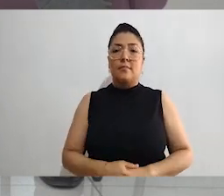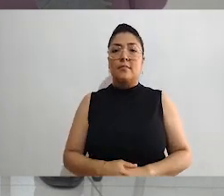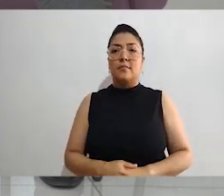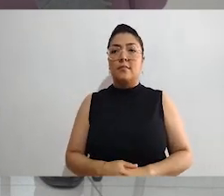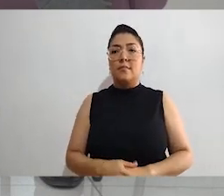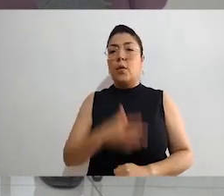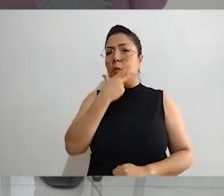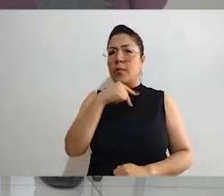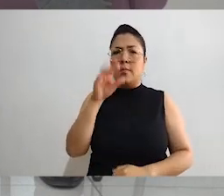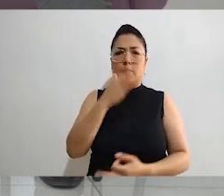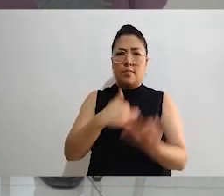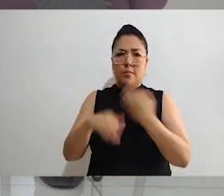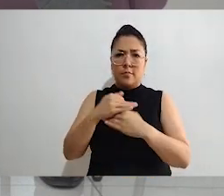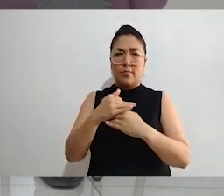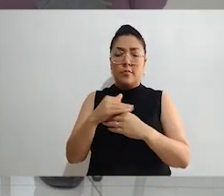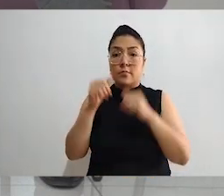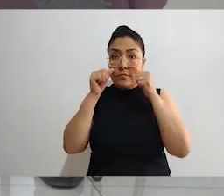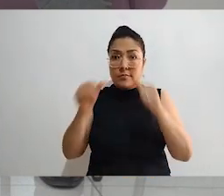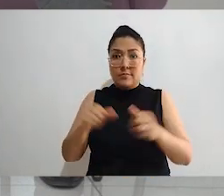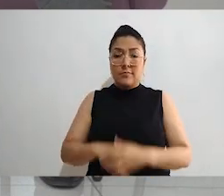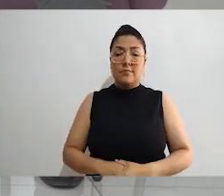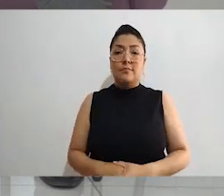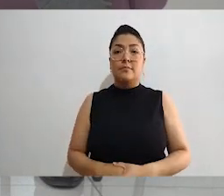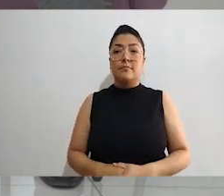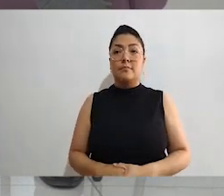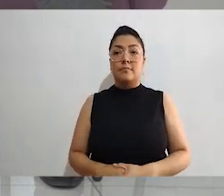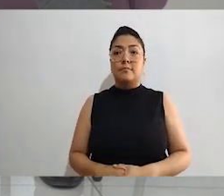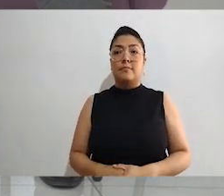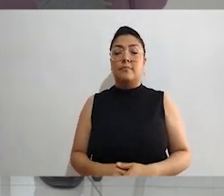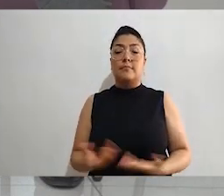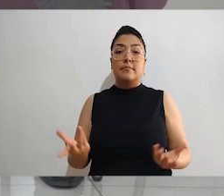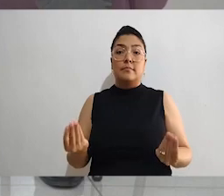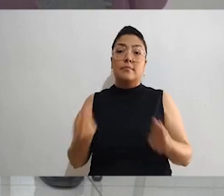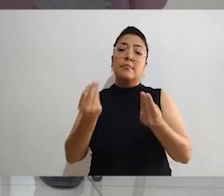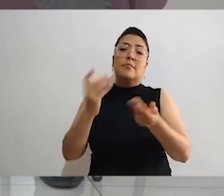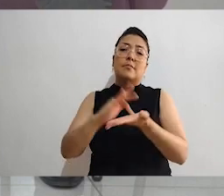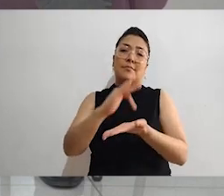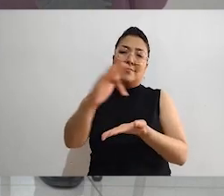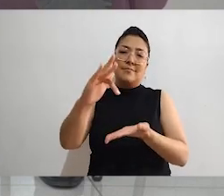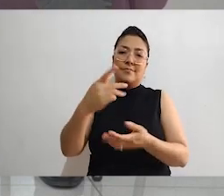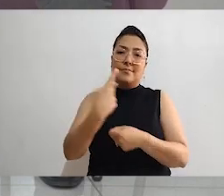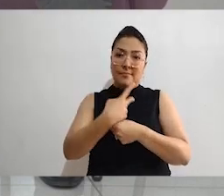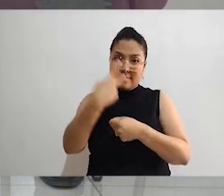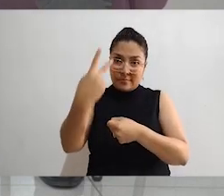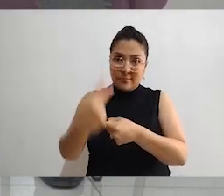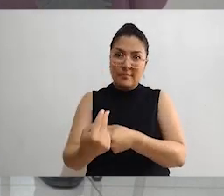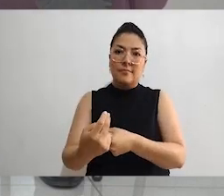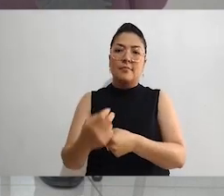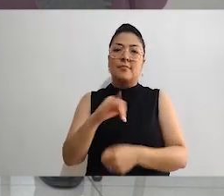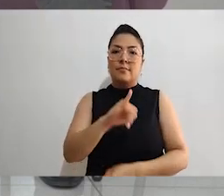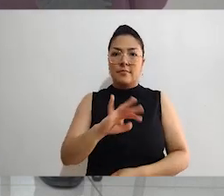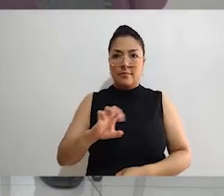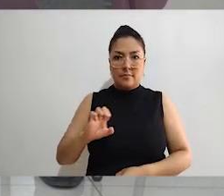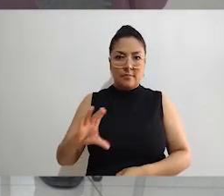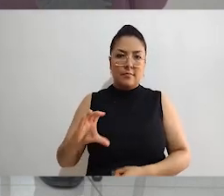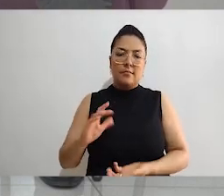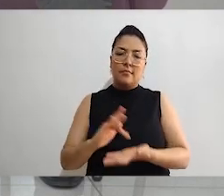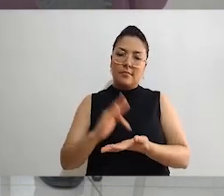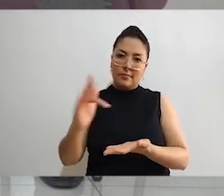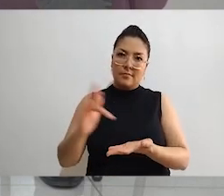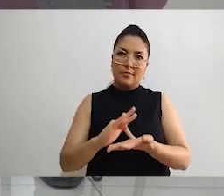las y los televidentes que nos escuchan y nos ven. Pues solamente agradecerles la invitación al Instituto Electoral de